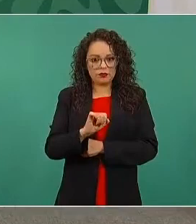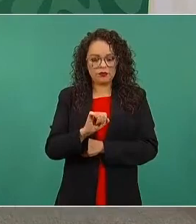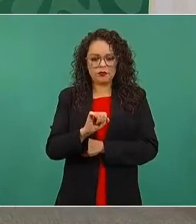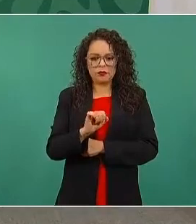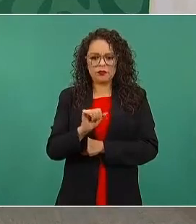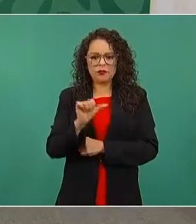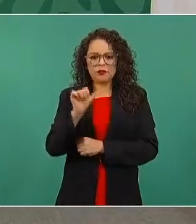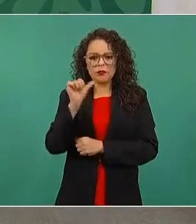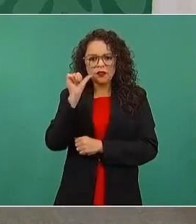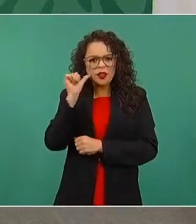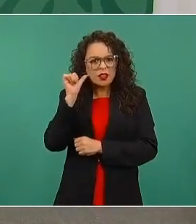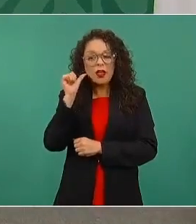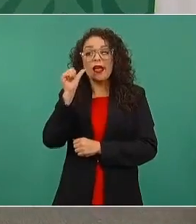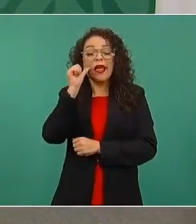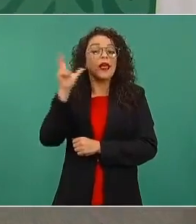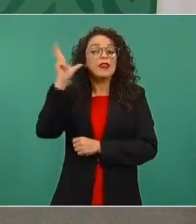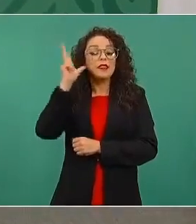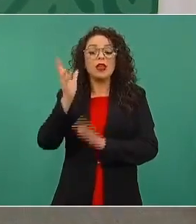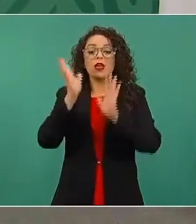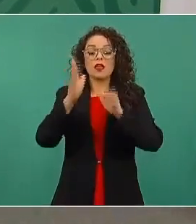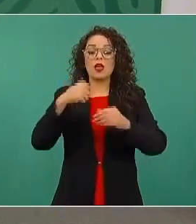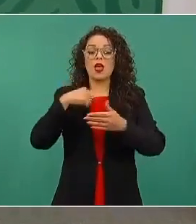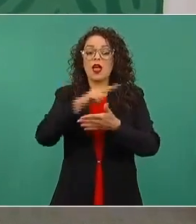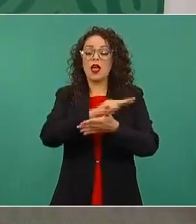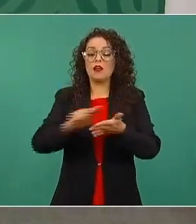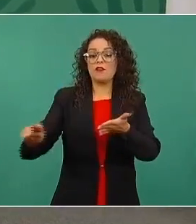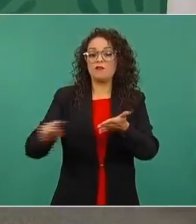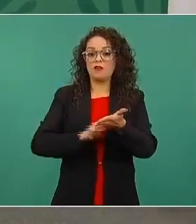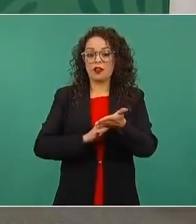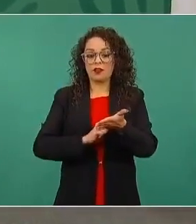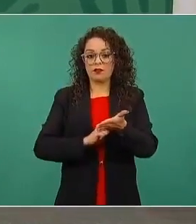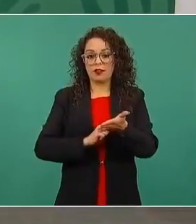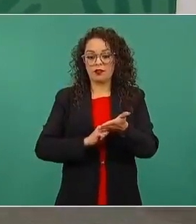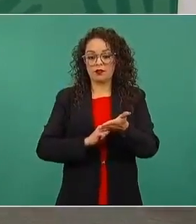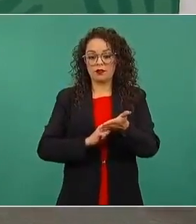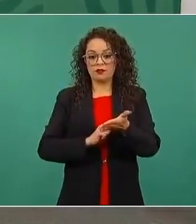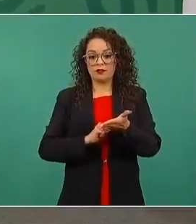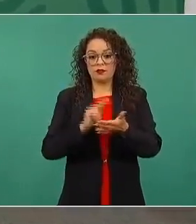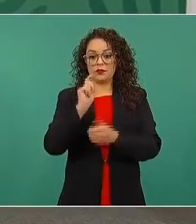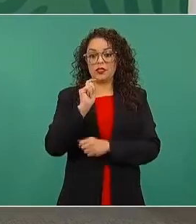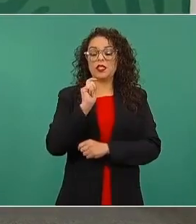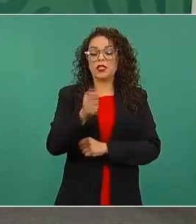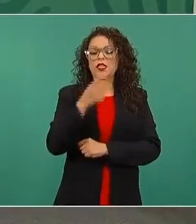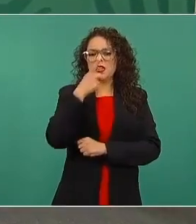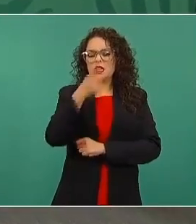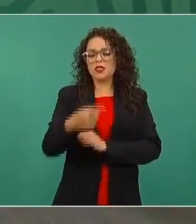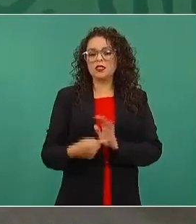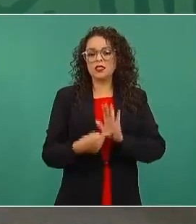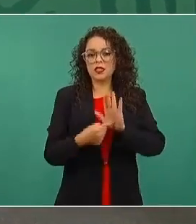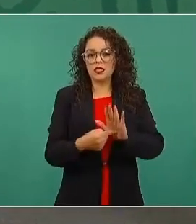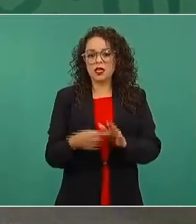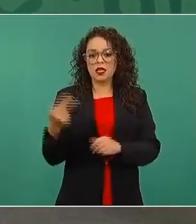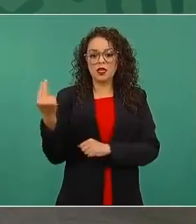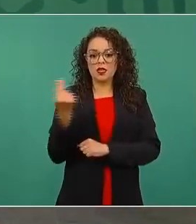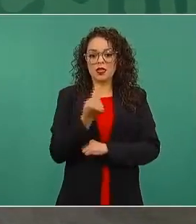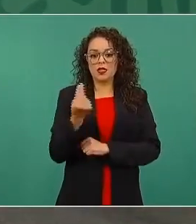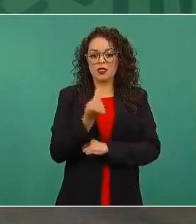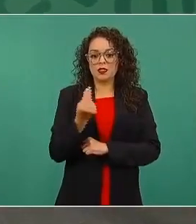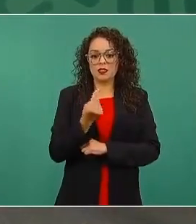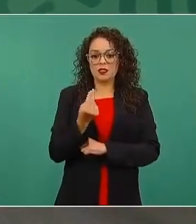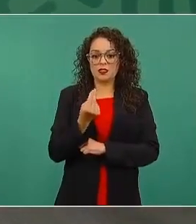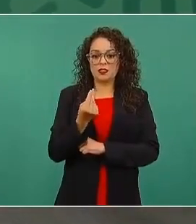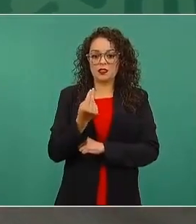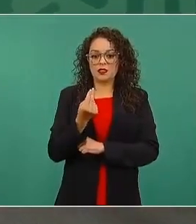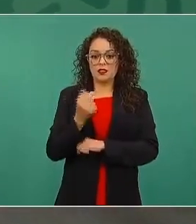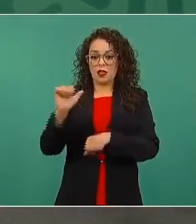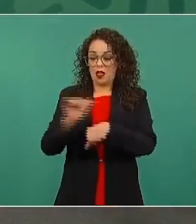ya firmé un decreto para que se regularicen los carros que no tienen